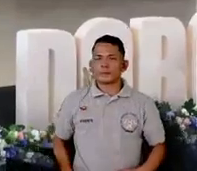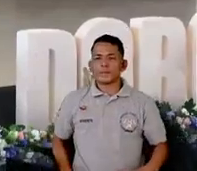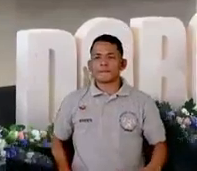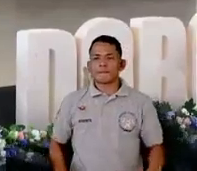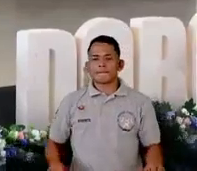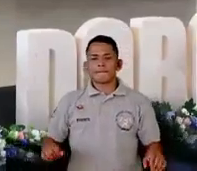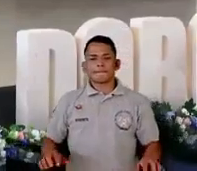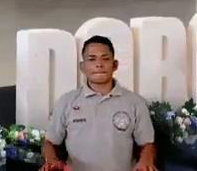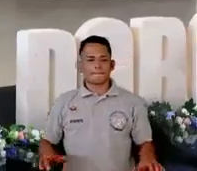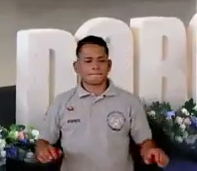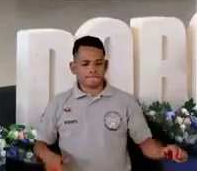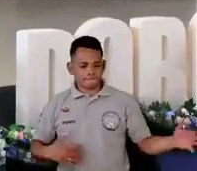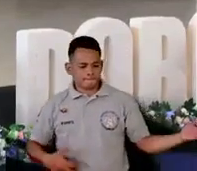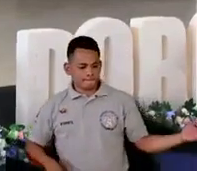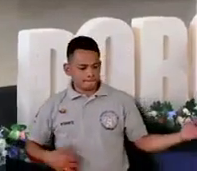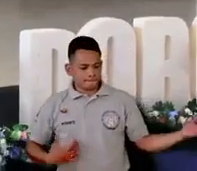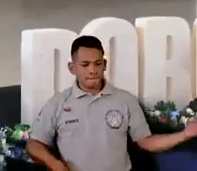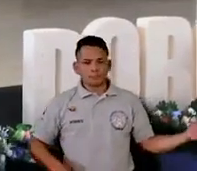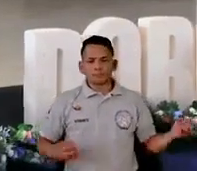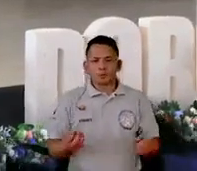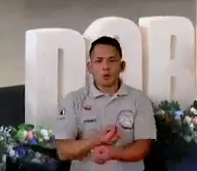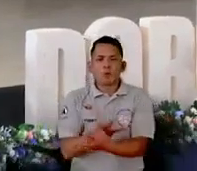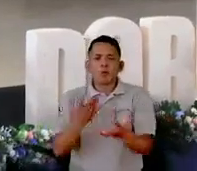Señor. ¿Y cuánto le alaban a Él?